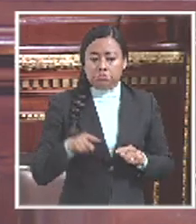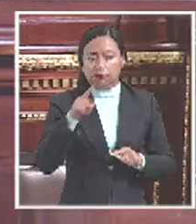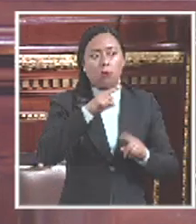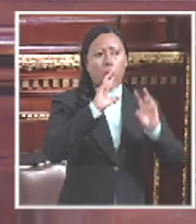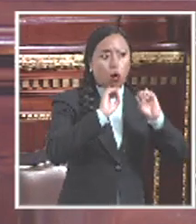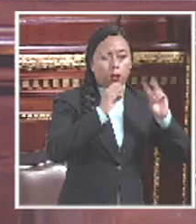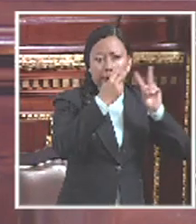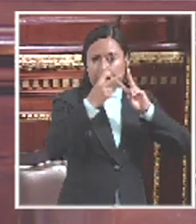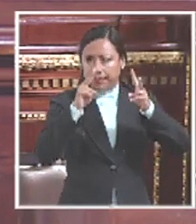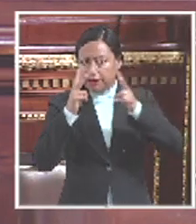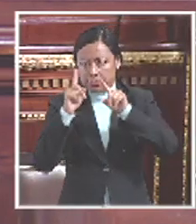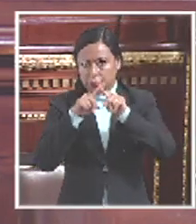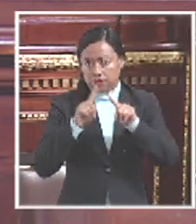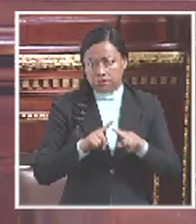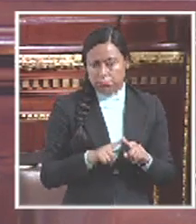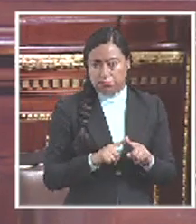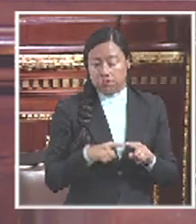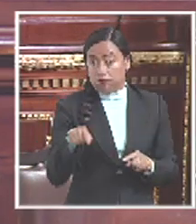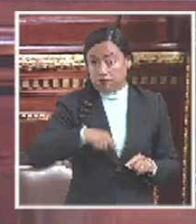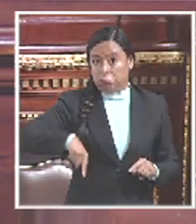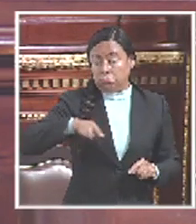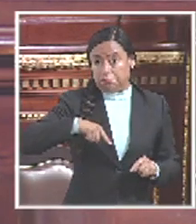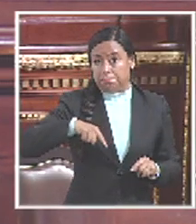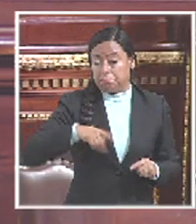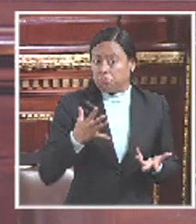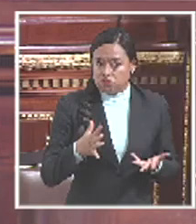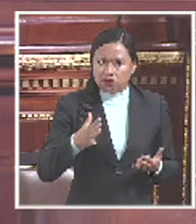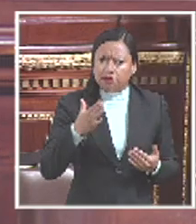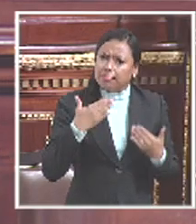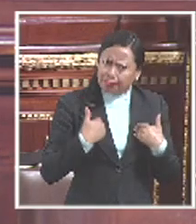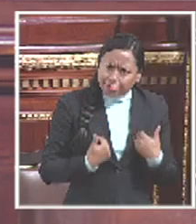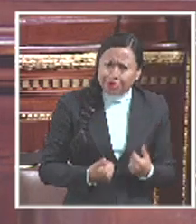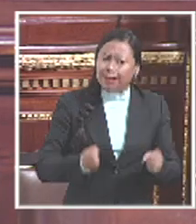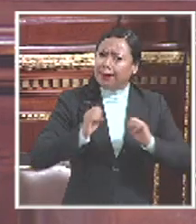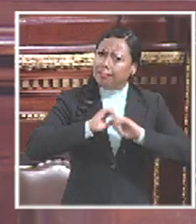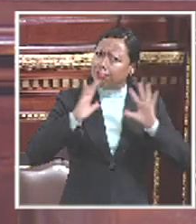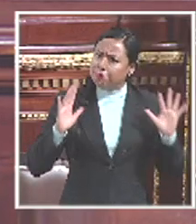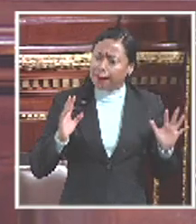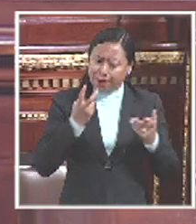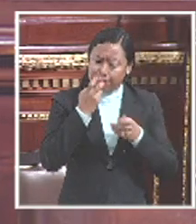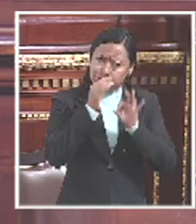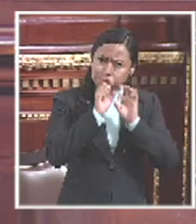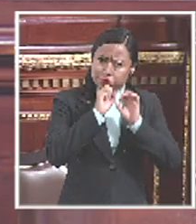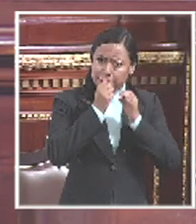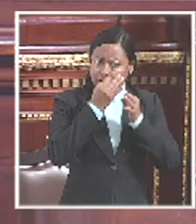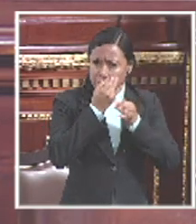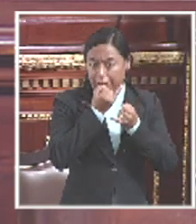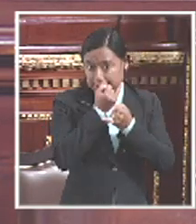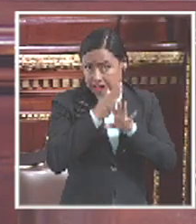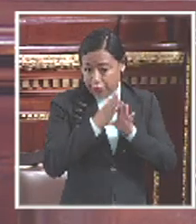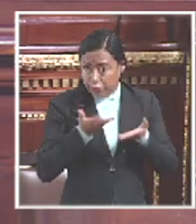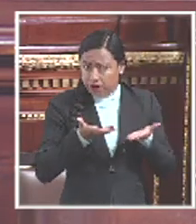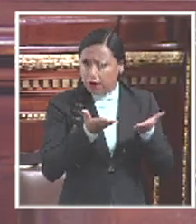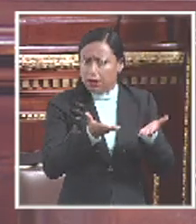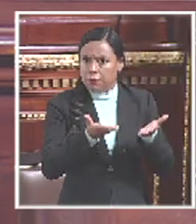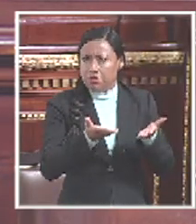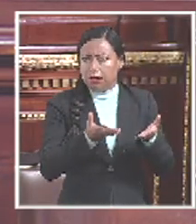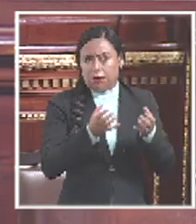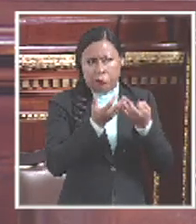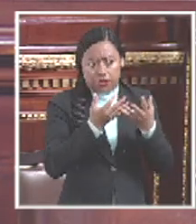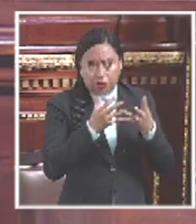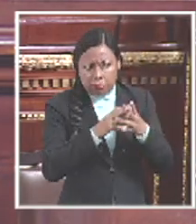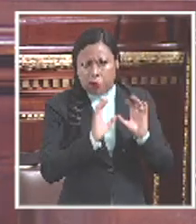vecinos tienen todavía claridad de la información sobre las afectaciones y el impacto de esta